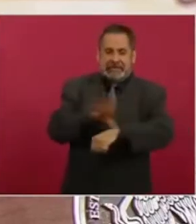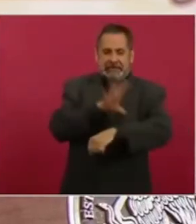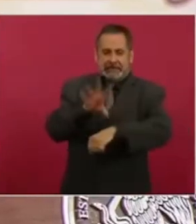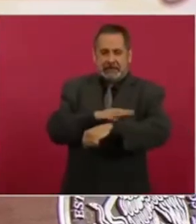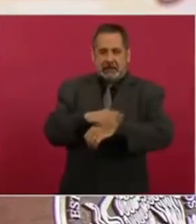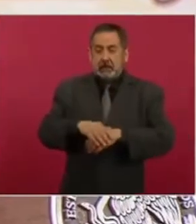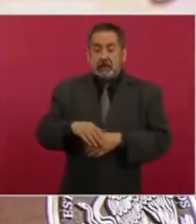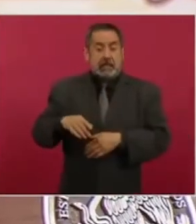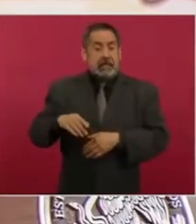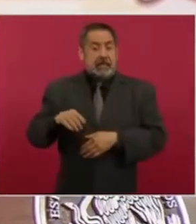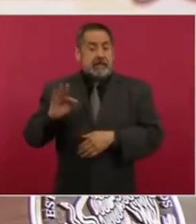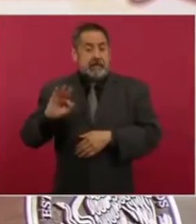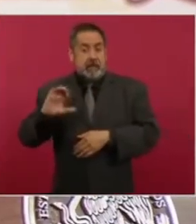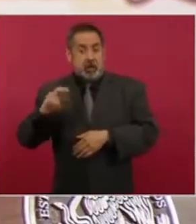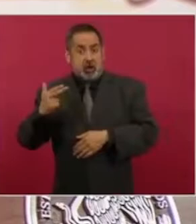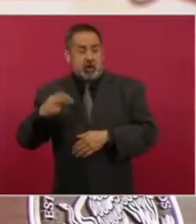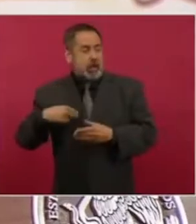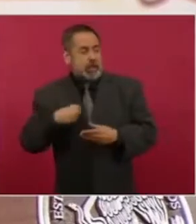electricidad